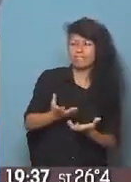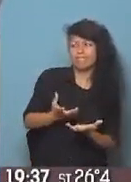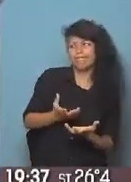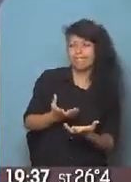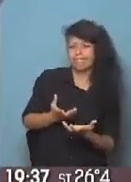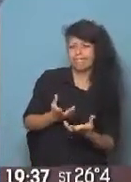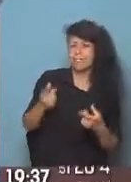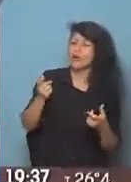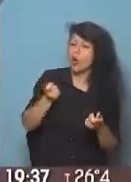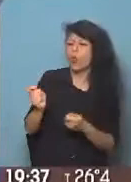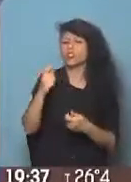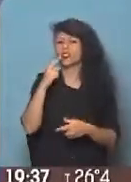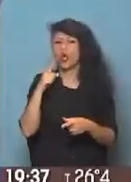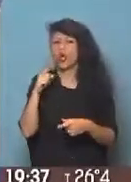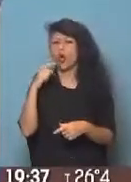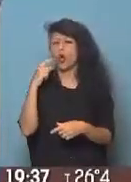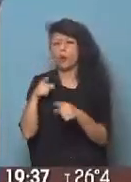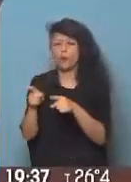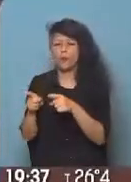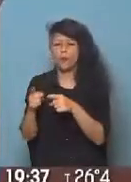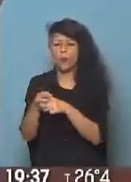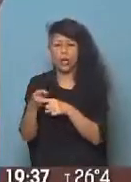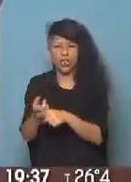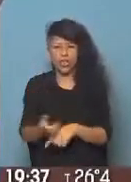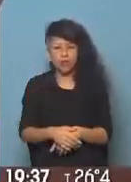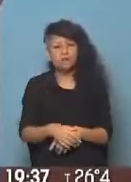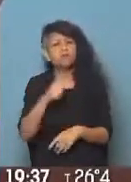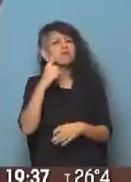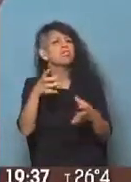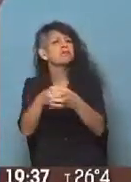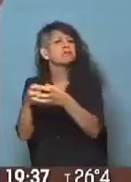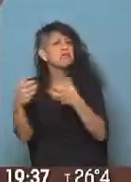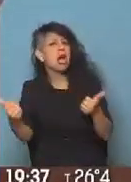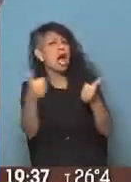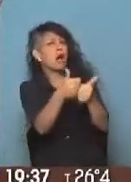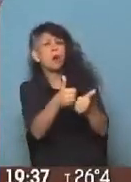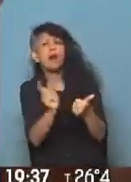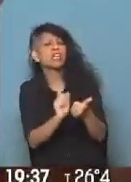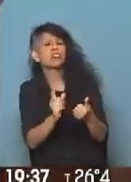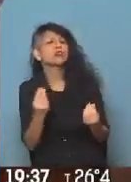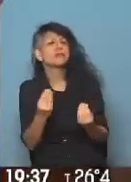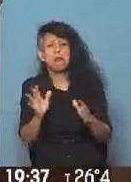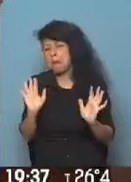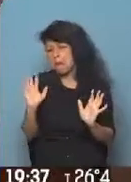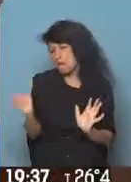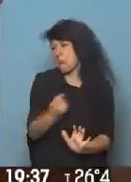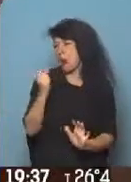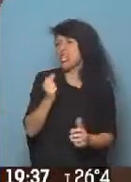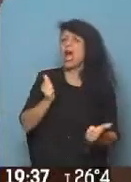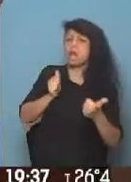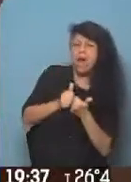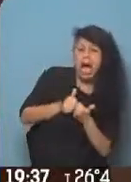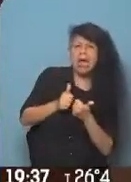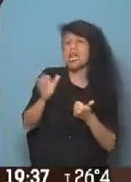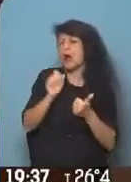puede pasar en diputados ahora teniendo en cuenta que no hay acompañamiento del resto de los partidos tampoco nos somos muy relevantes y nos acompañan o nos